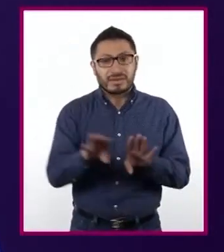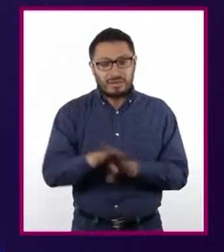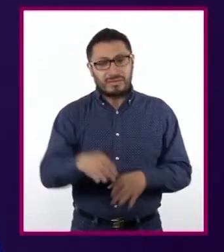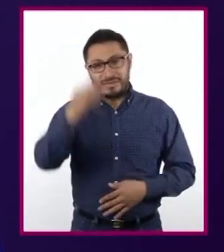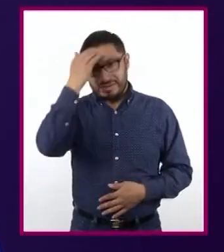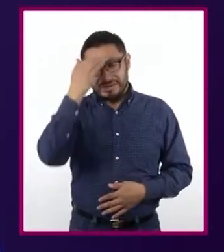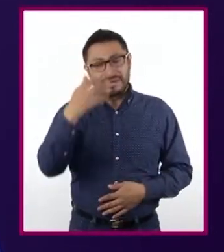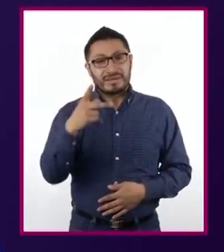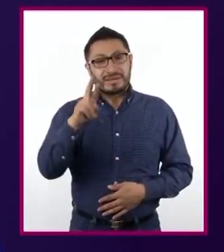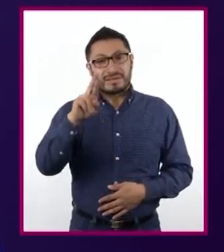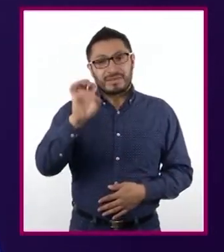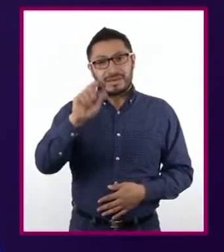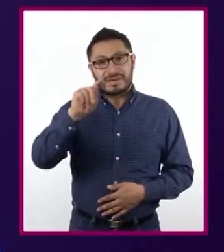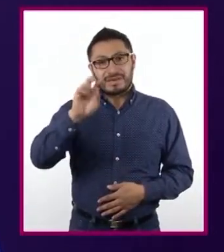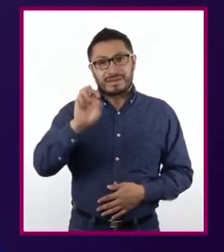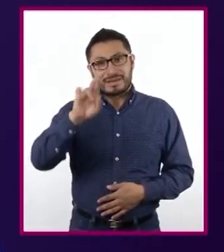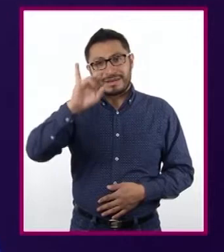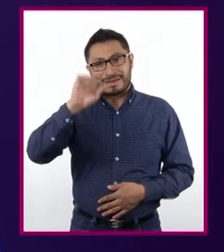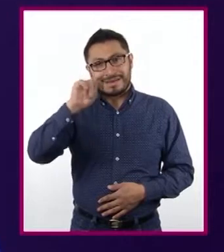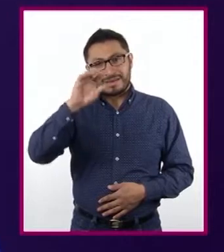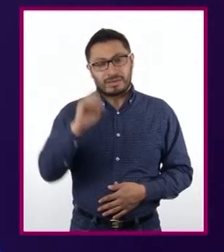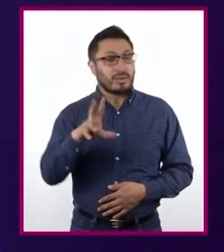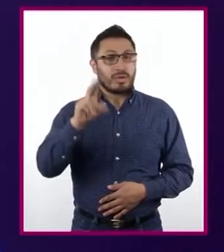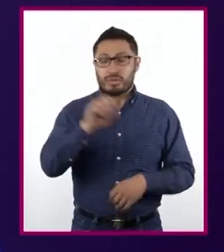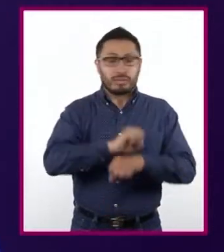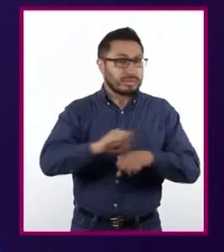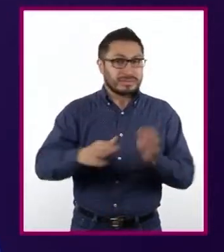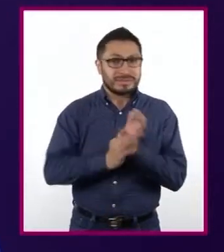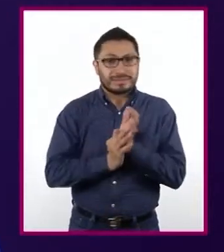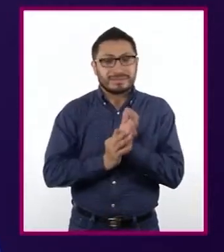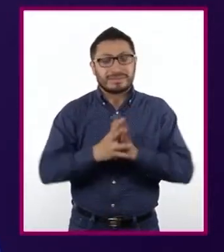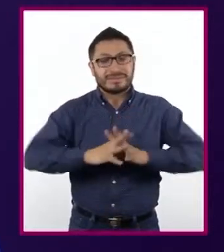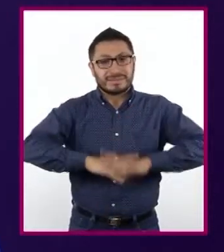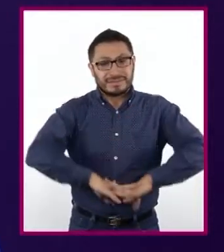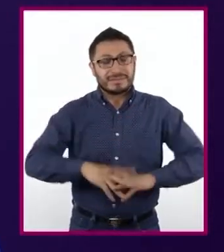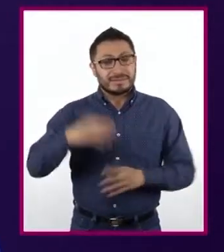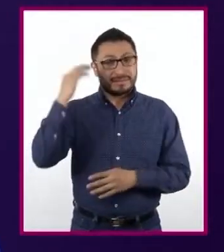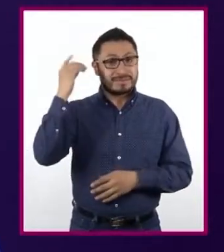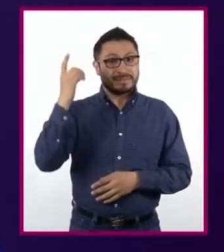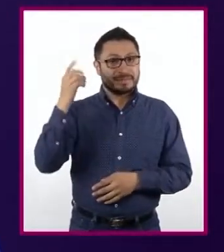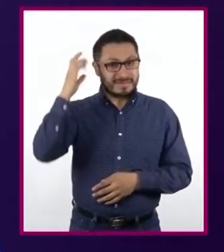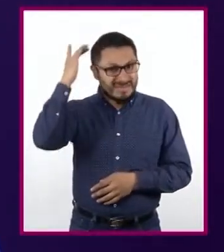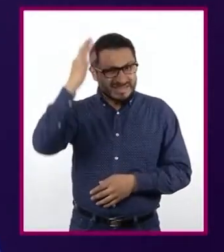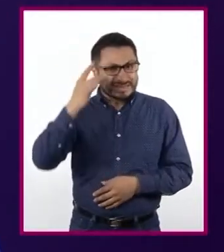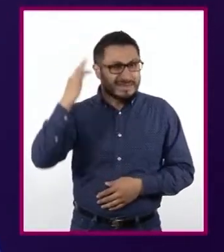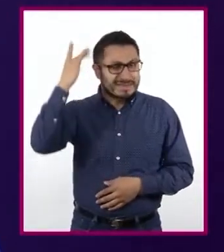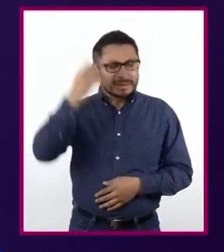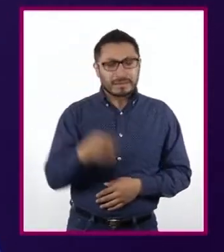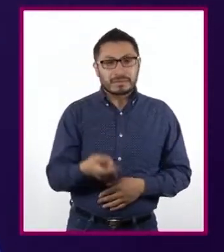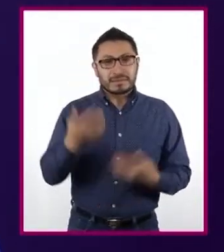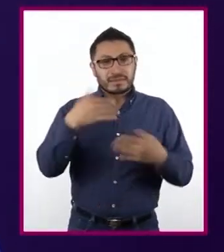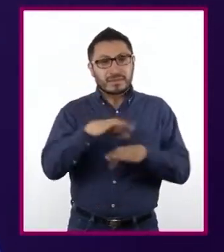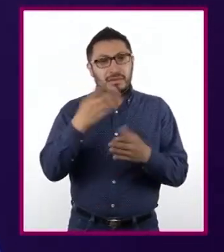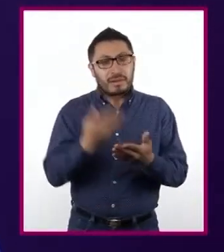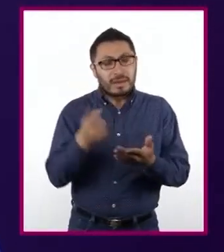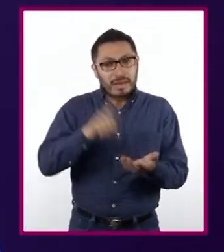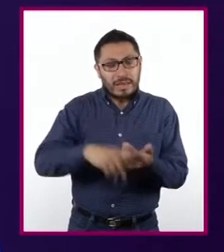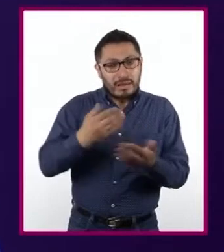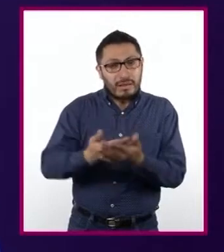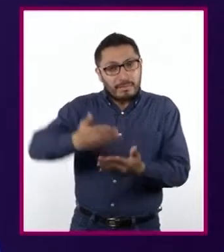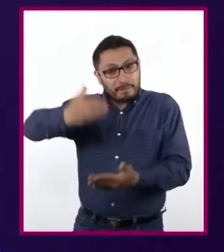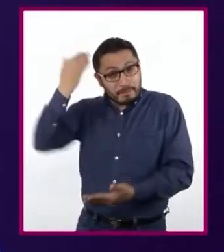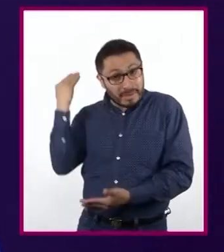conoce al tiempo pretérito, no es tan simple, ya que si lo analizamos un poco dentro del pasado, hay